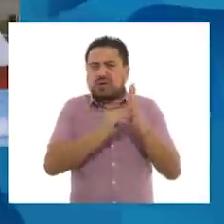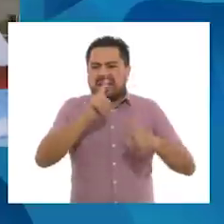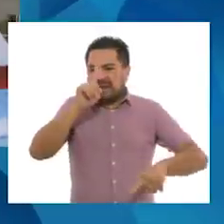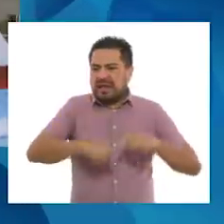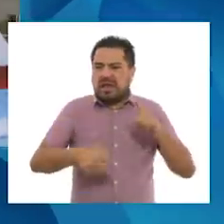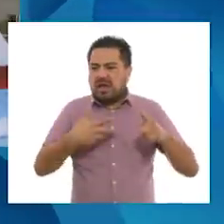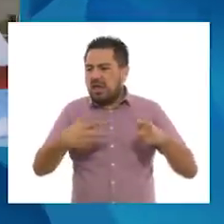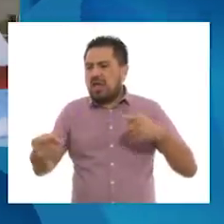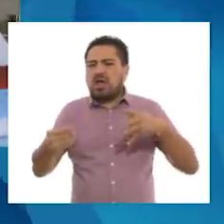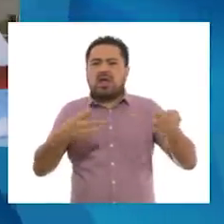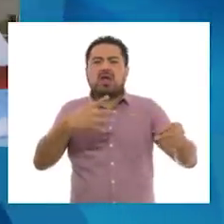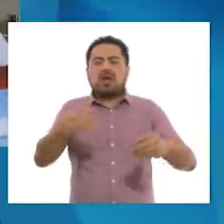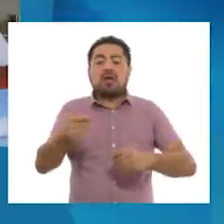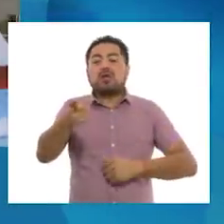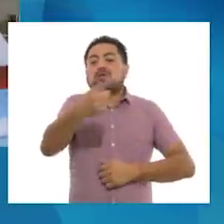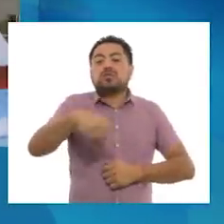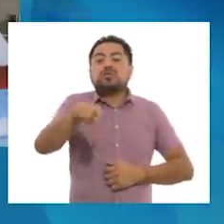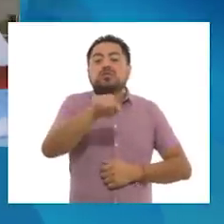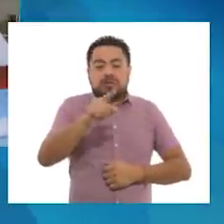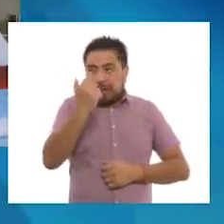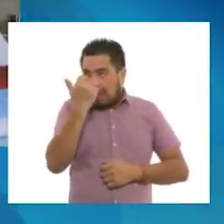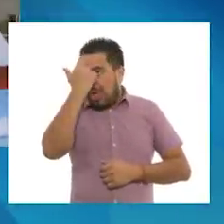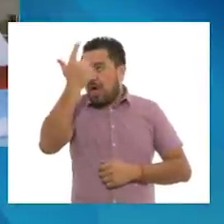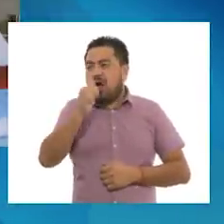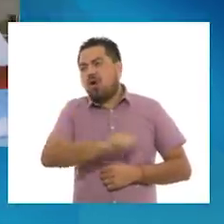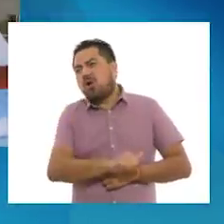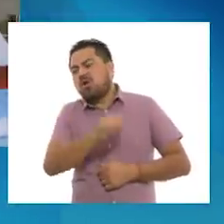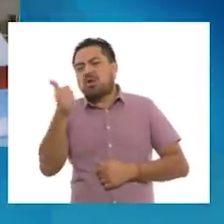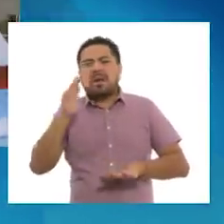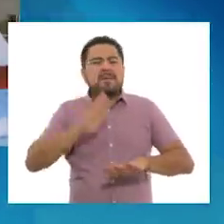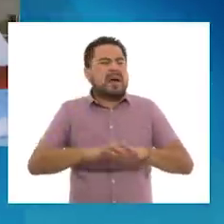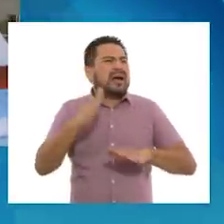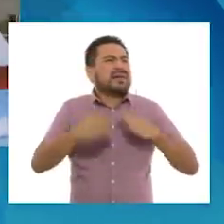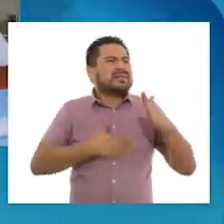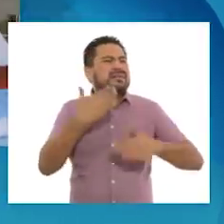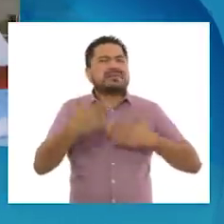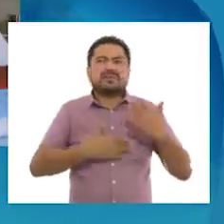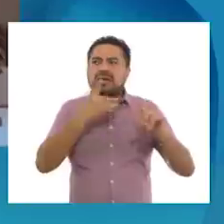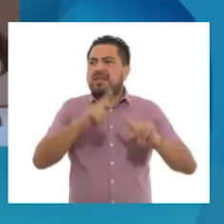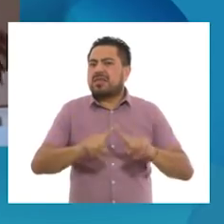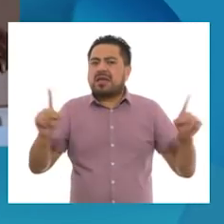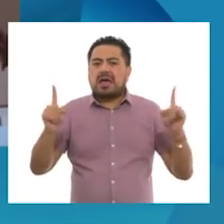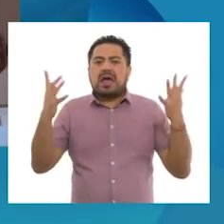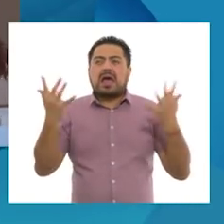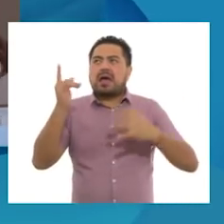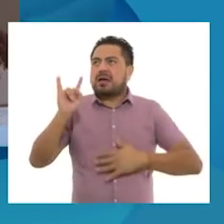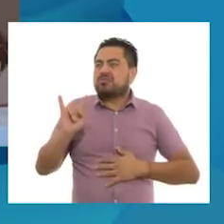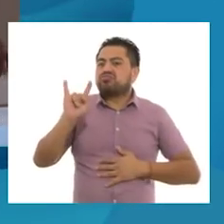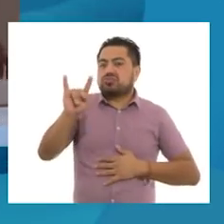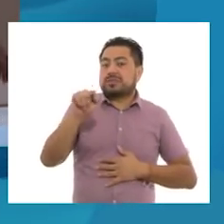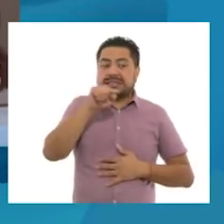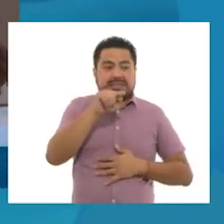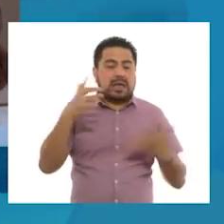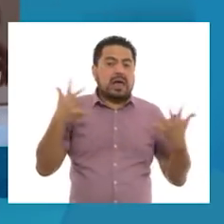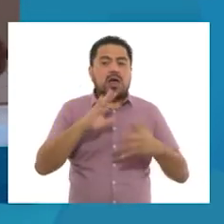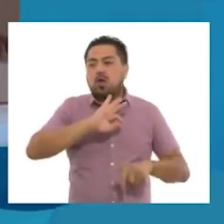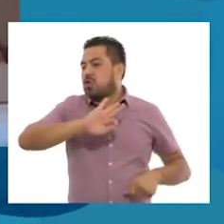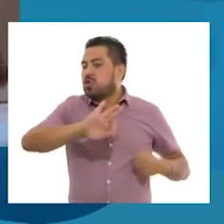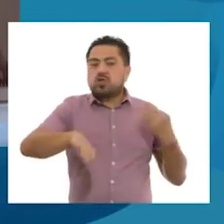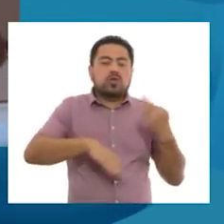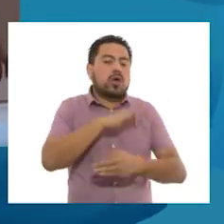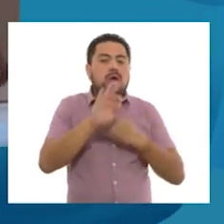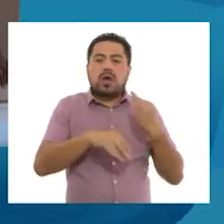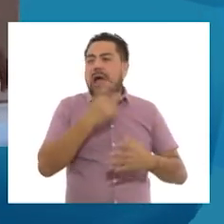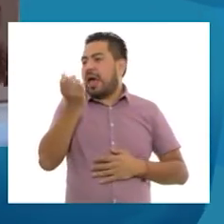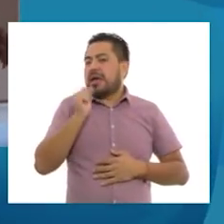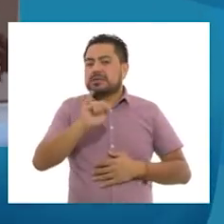contagio. ¿A ustedes se les ocurre alguna forma divertida y diferente para hacer un cartel? El cartel lo hicimos entre todos,